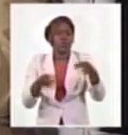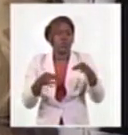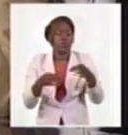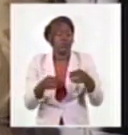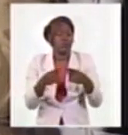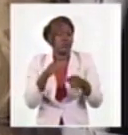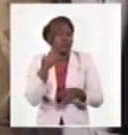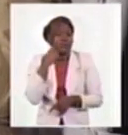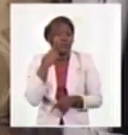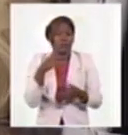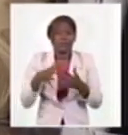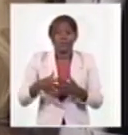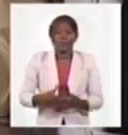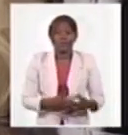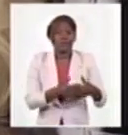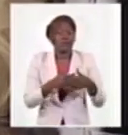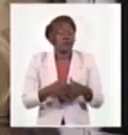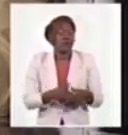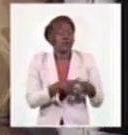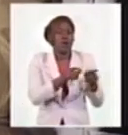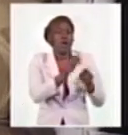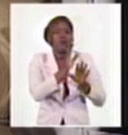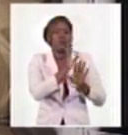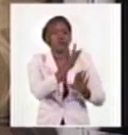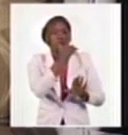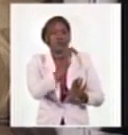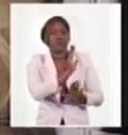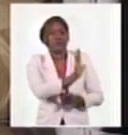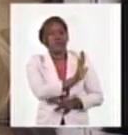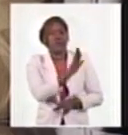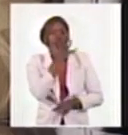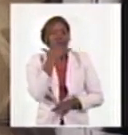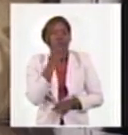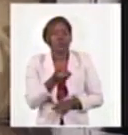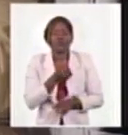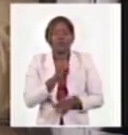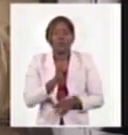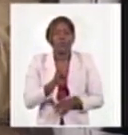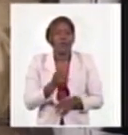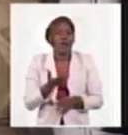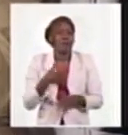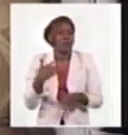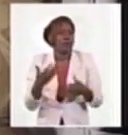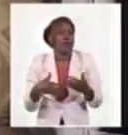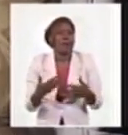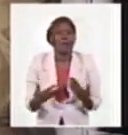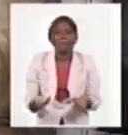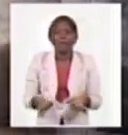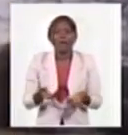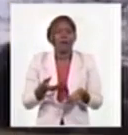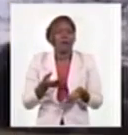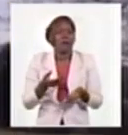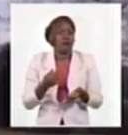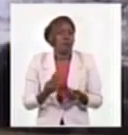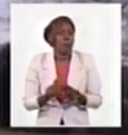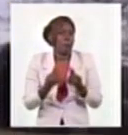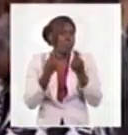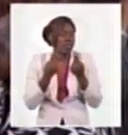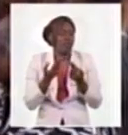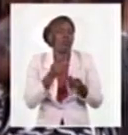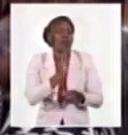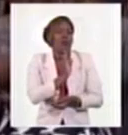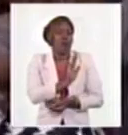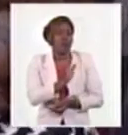el país de los grandes escándalos, el país de la frivolidad, de la espectacularidad, donde todo se puede convertir en noticia y